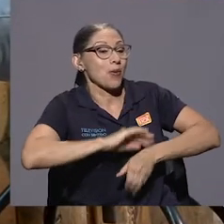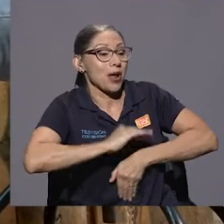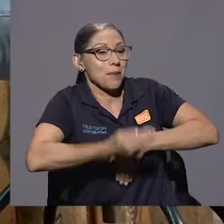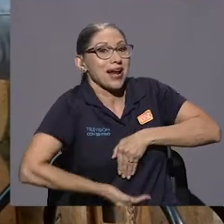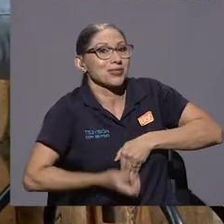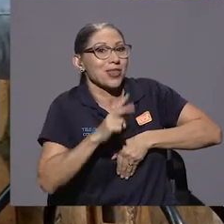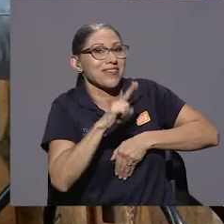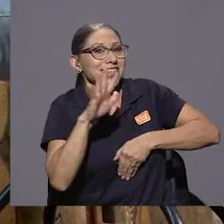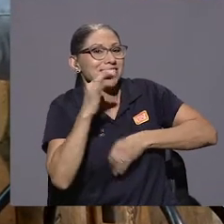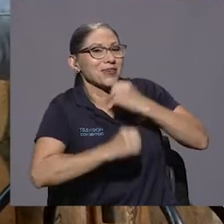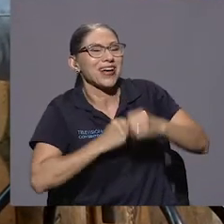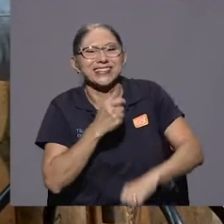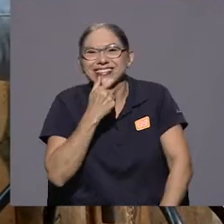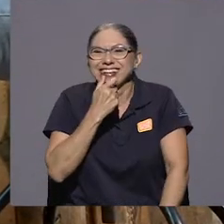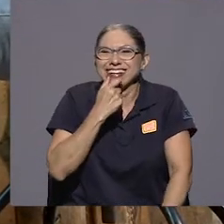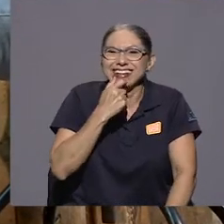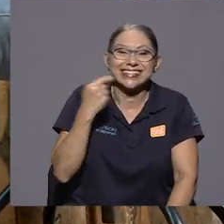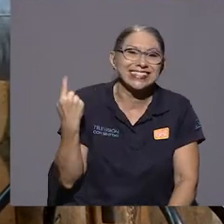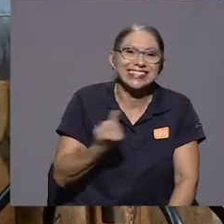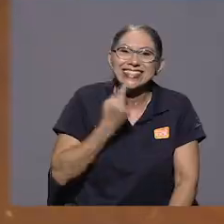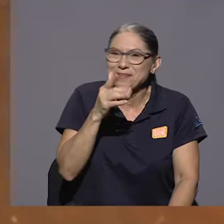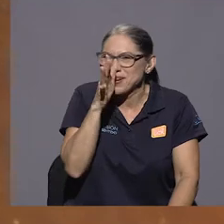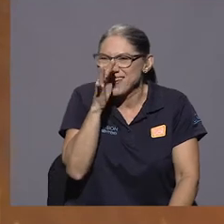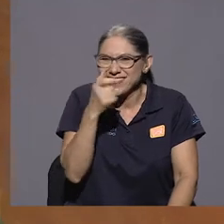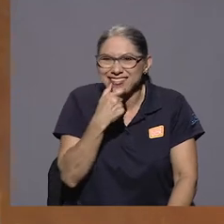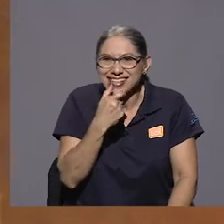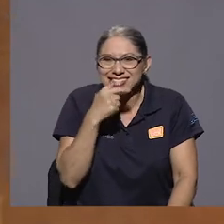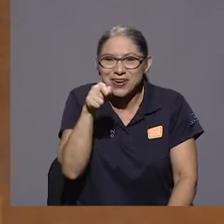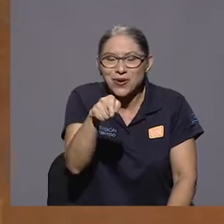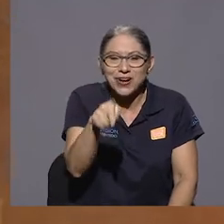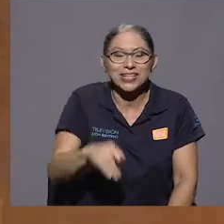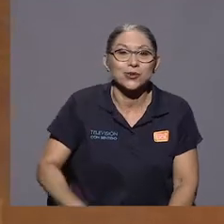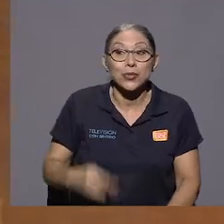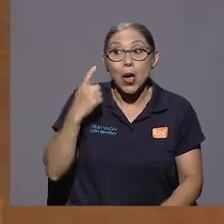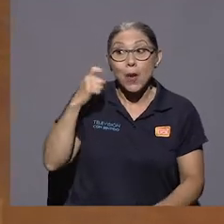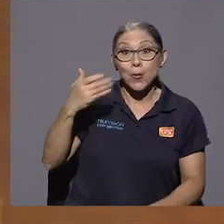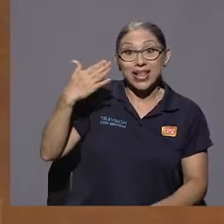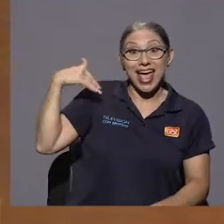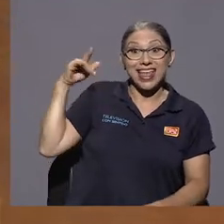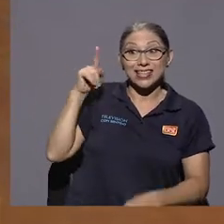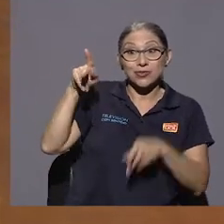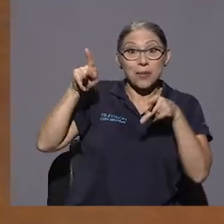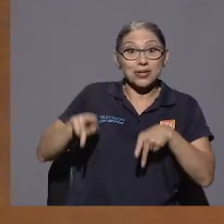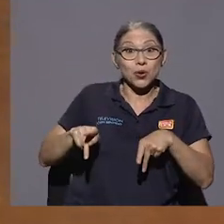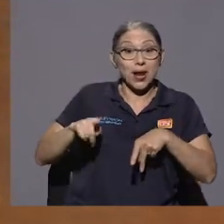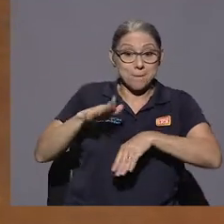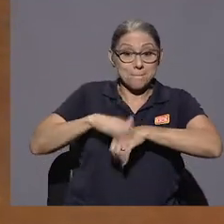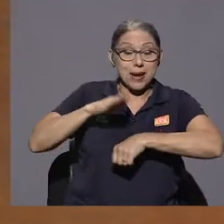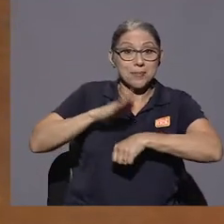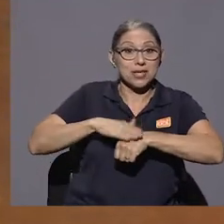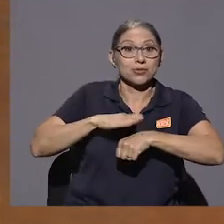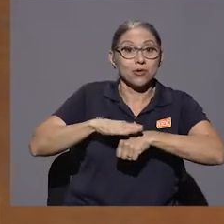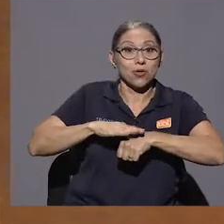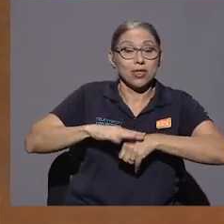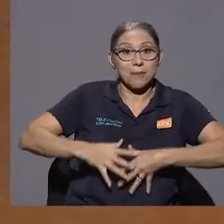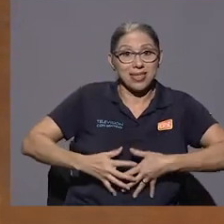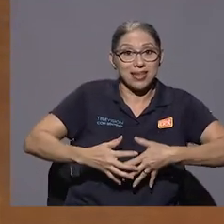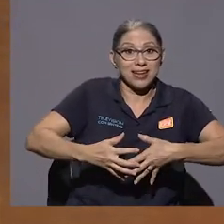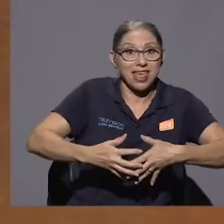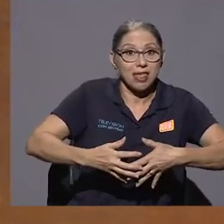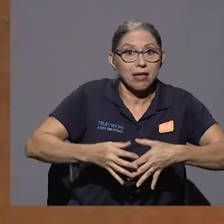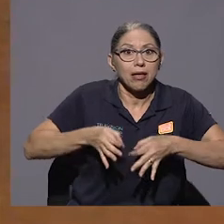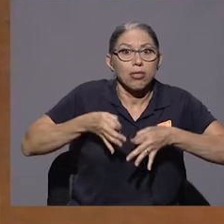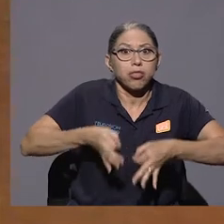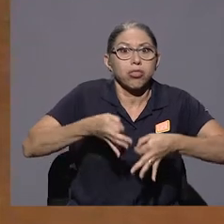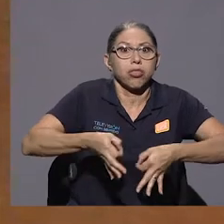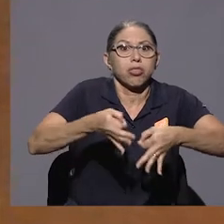25 años. Yo siempre vacilo con eso porque el permiso maternidad y se extendió 25 años. Y yo